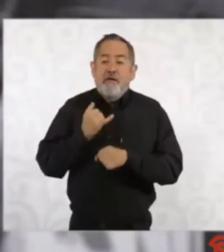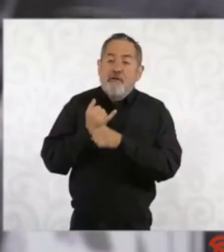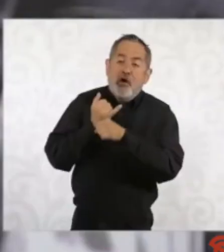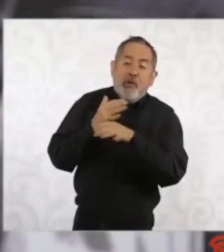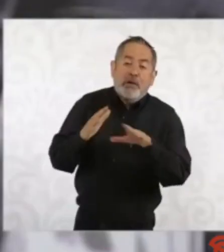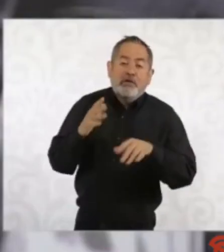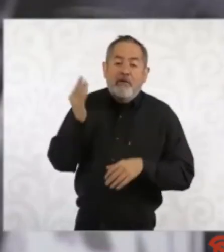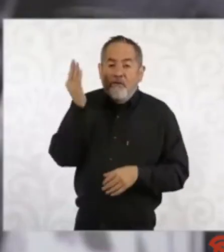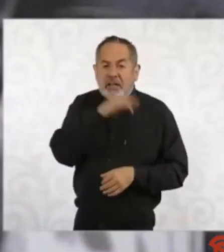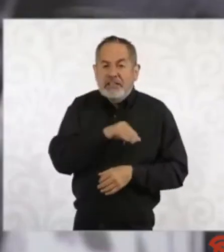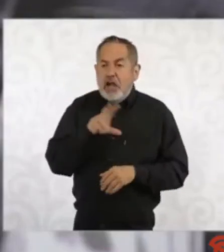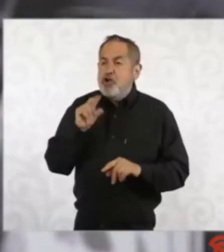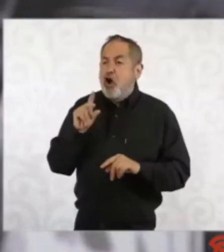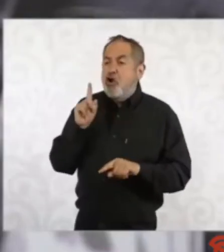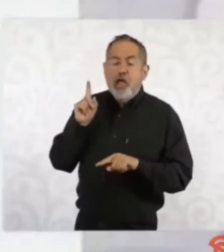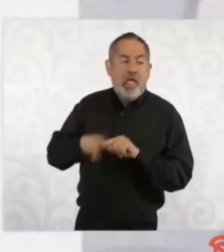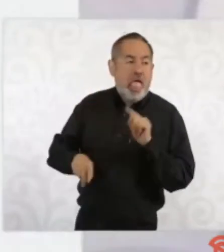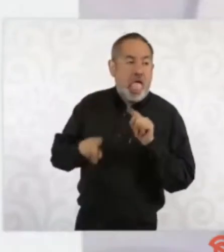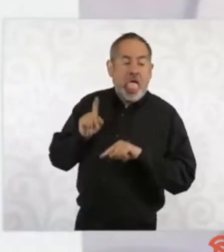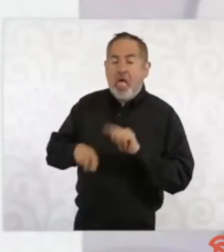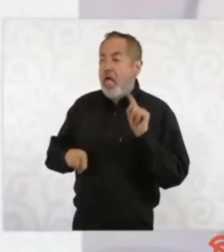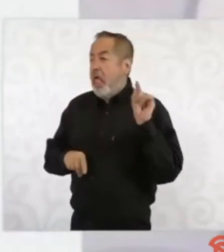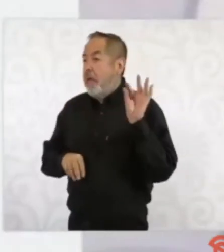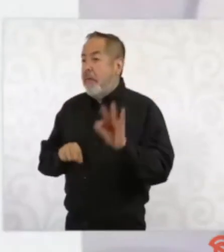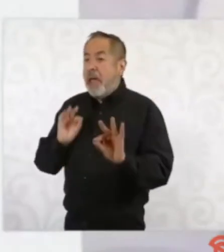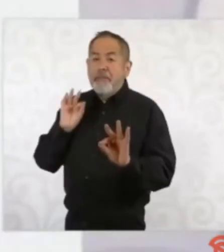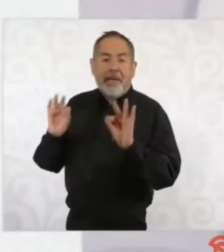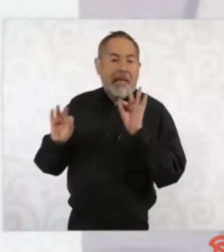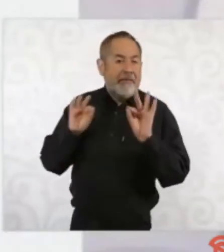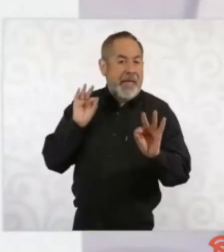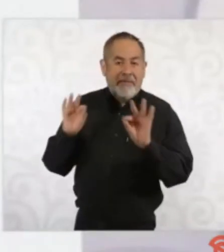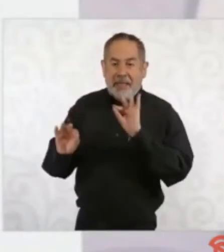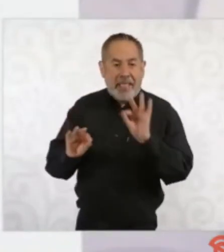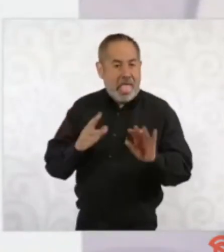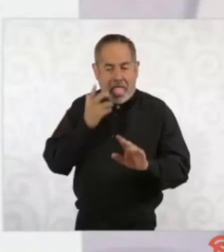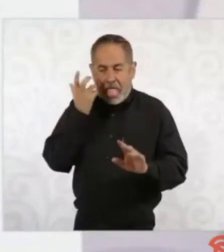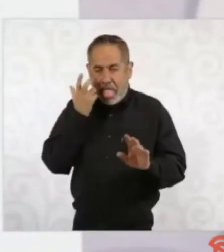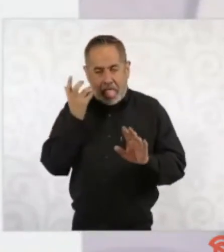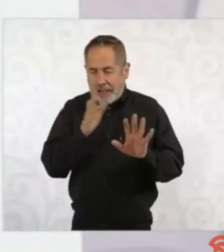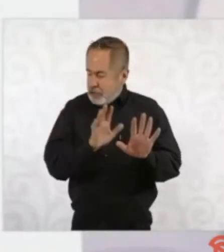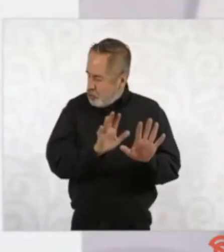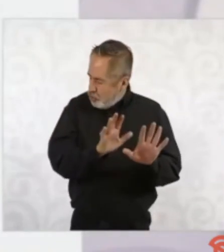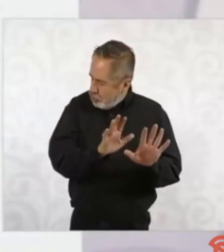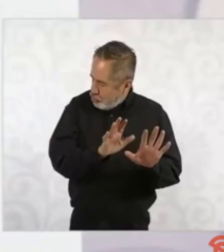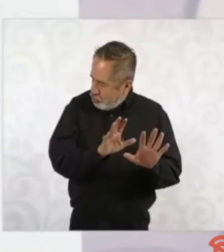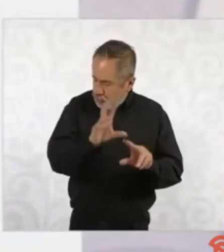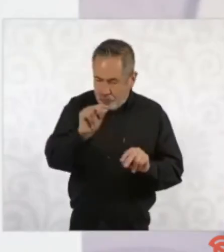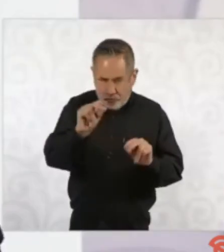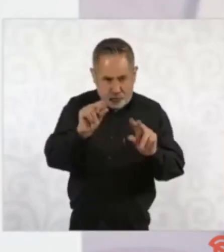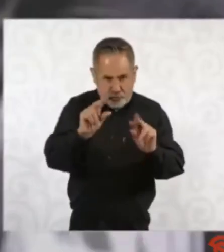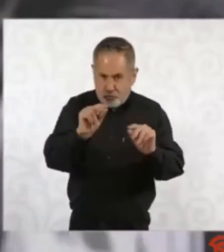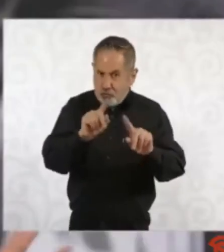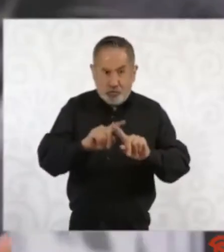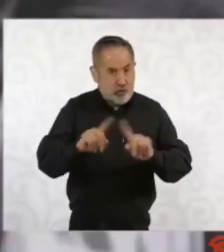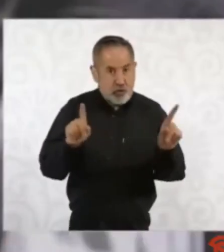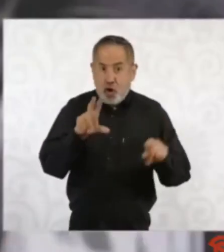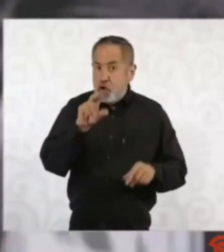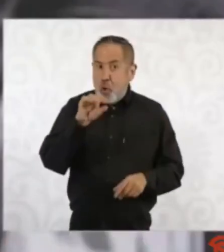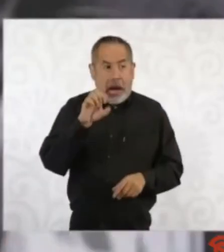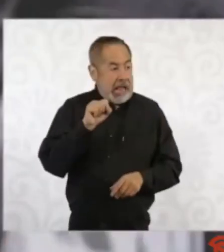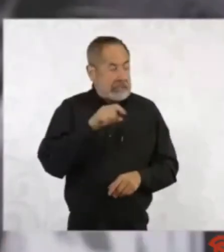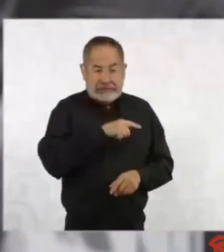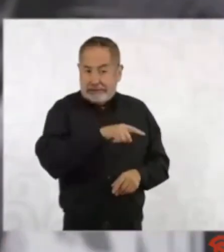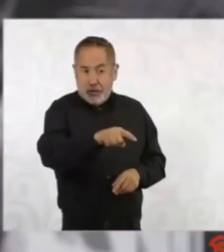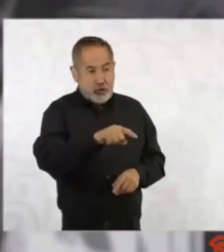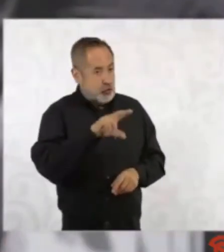de desinformación, que estableció algunas premisas que están muy alejadas de lo que dicen